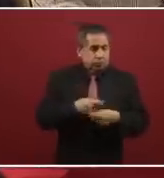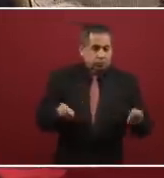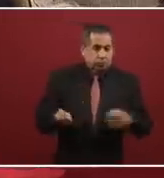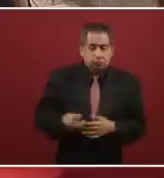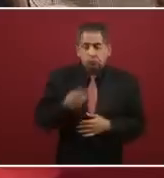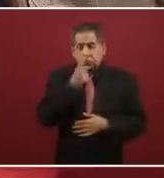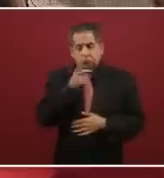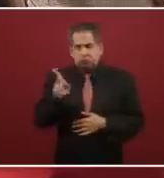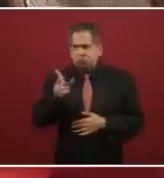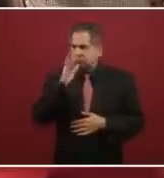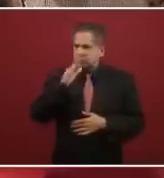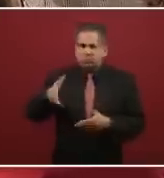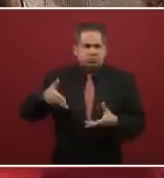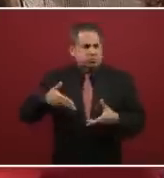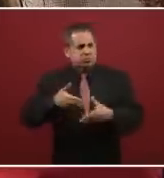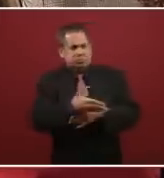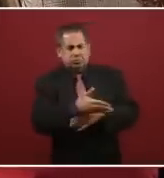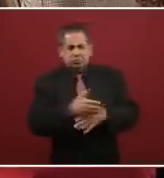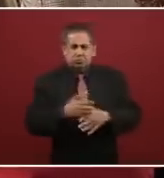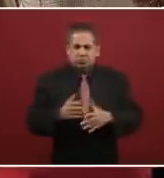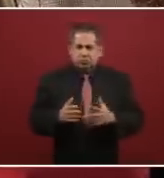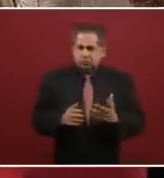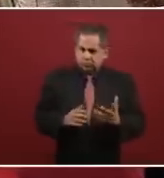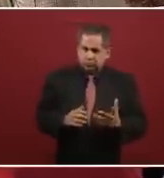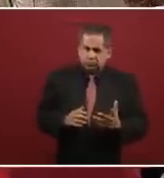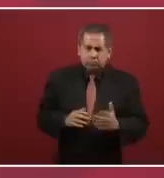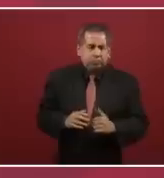era una injerencia